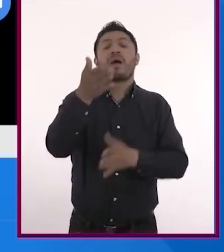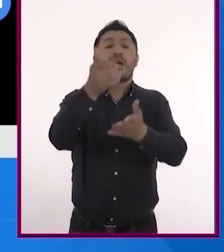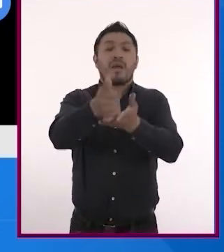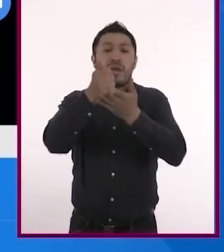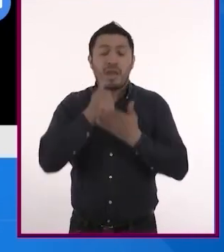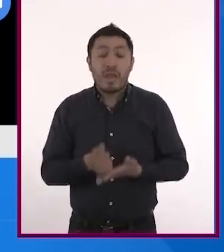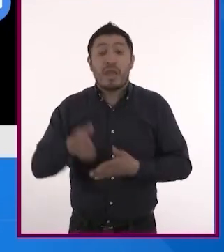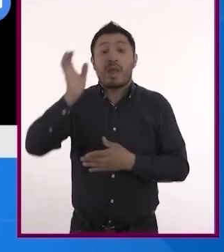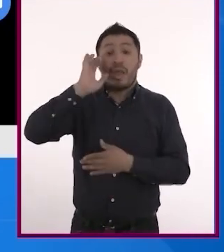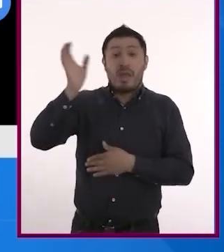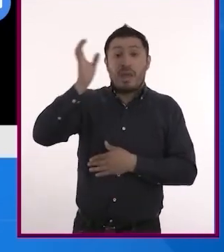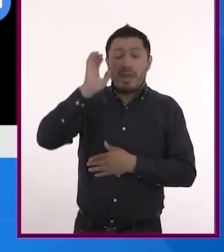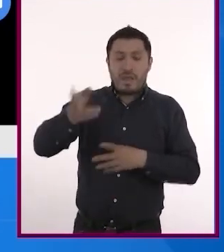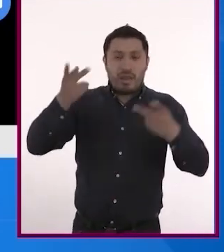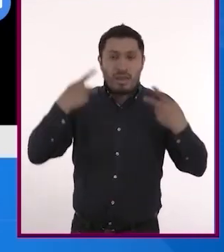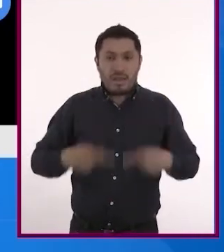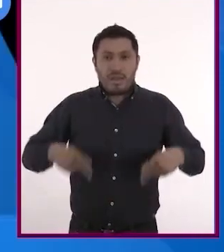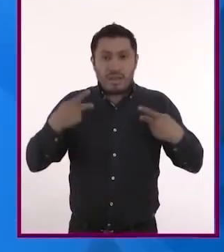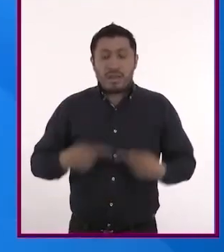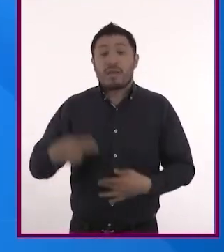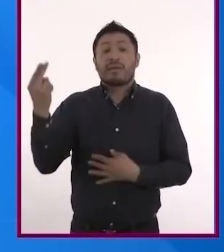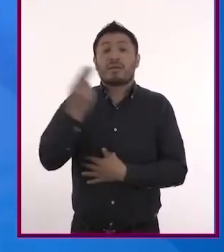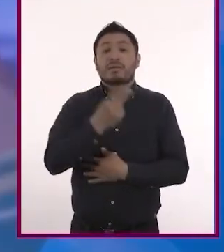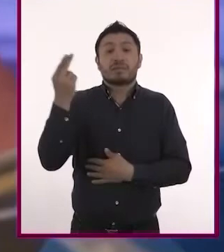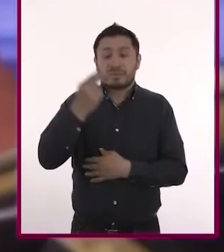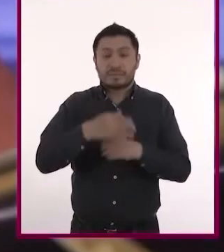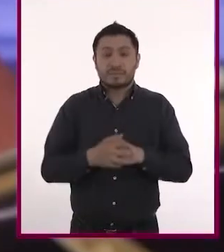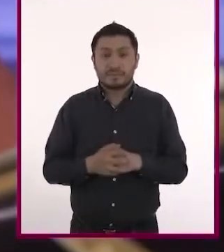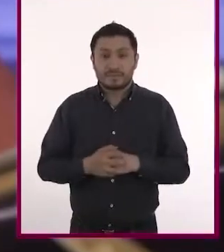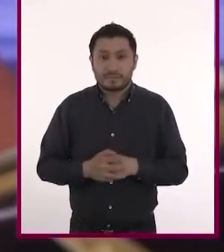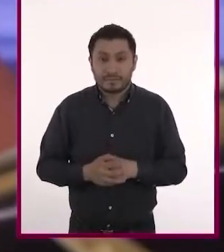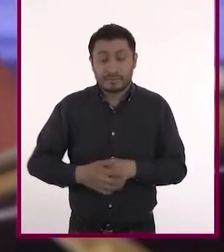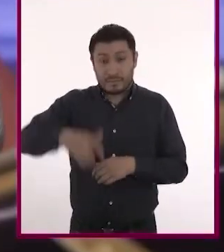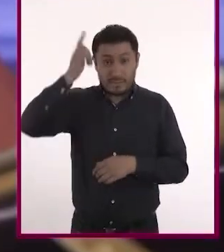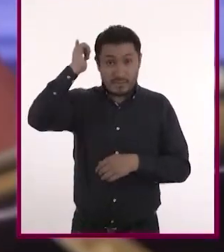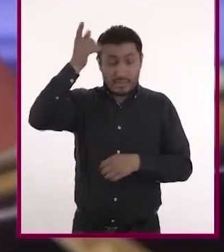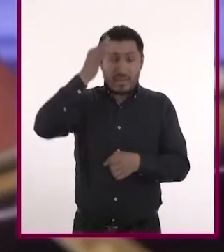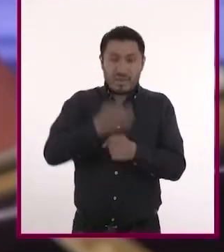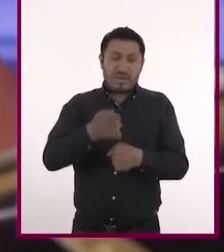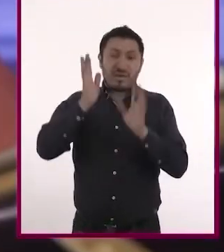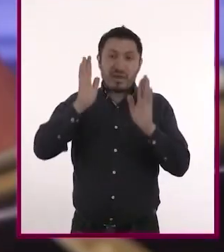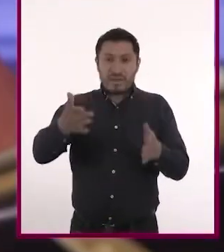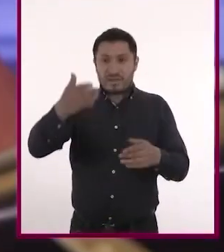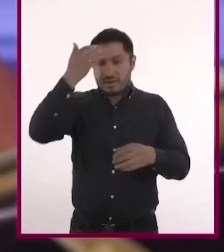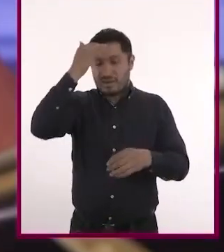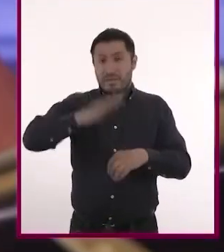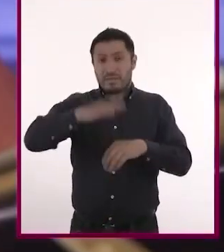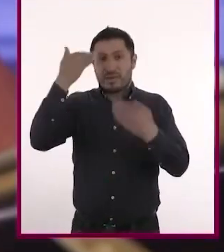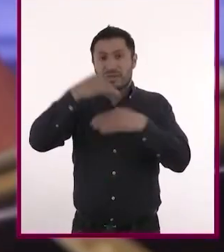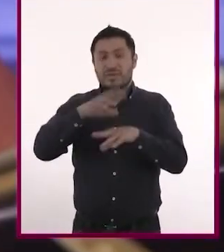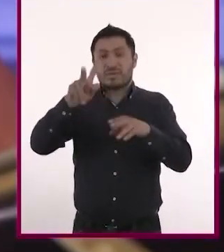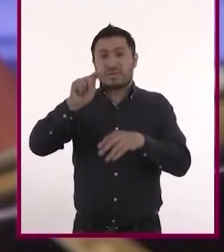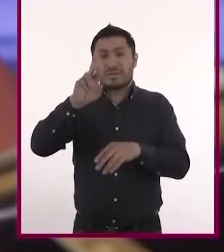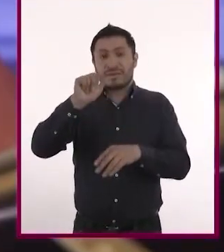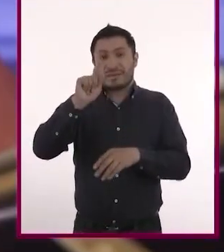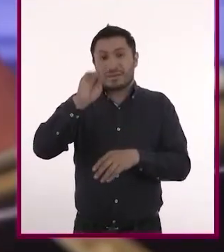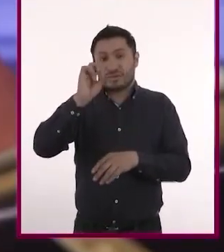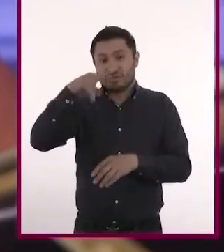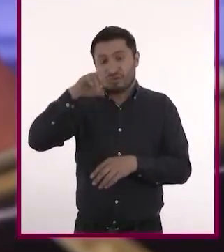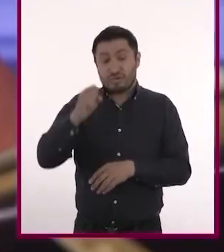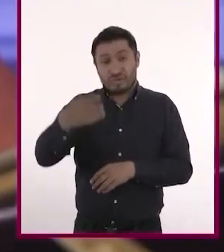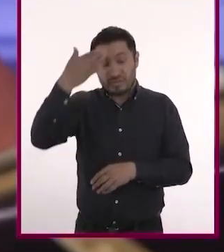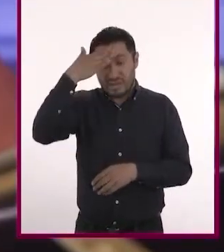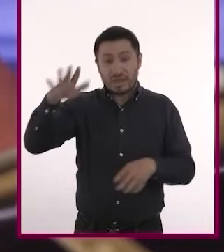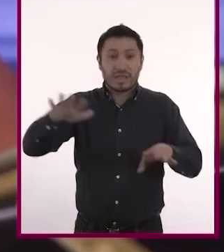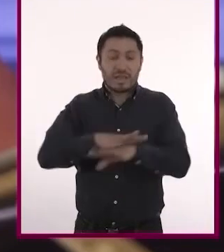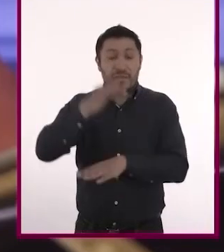ayuda cuando realmente lo requerimos. Espero que ahora que sabemos más sobre los trastornos mentales, cambiemos nuestra percepción al